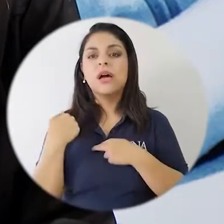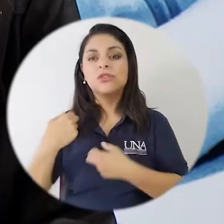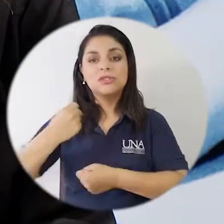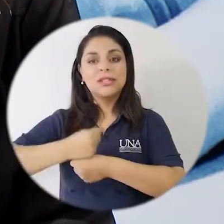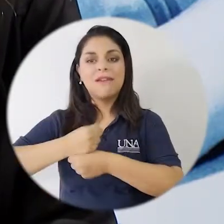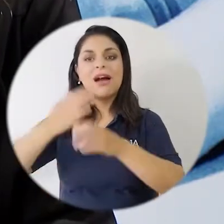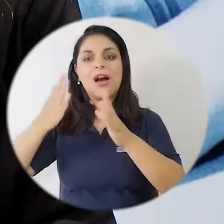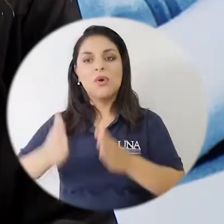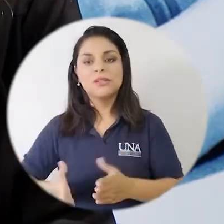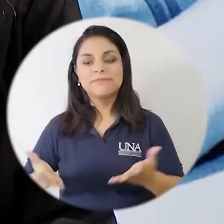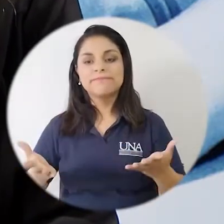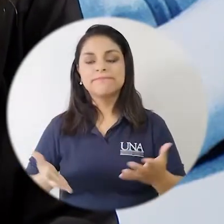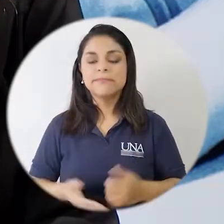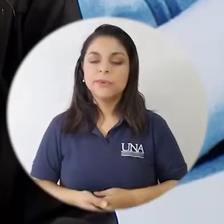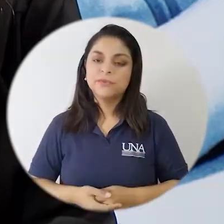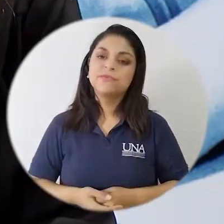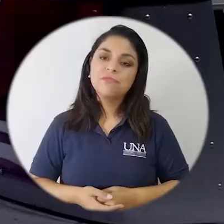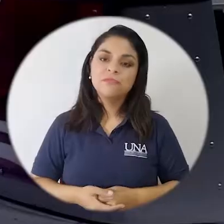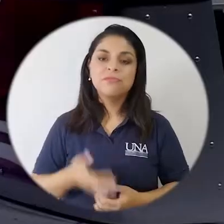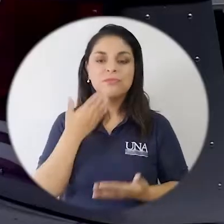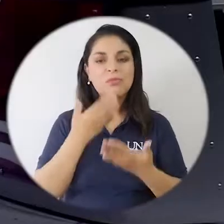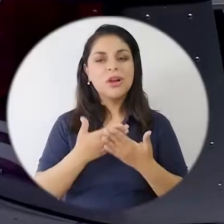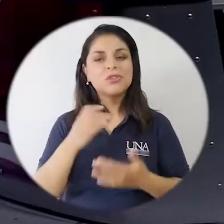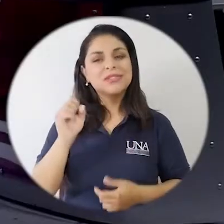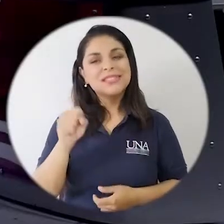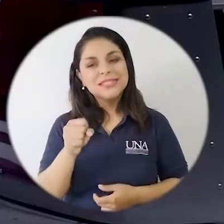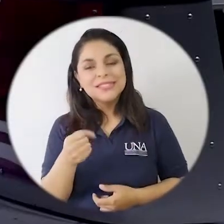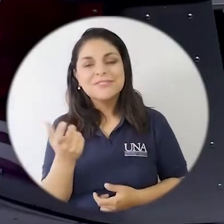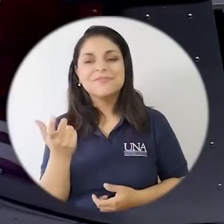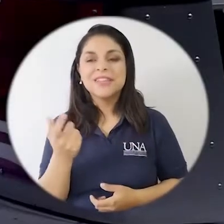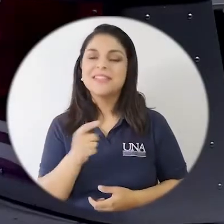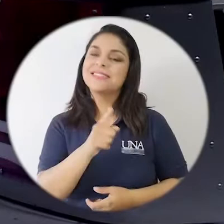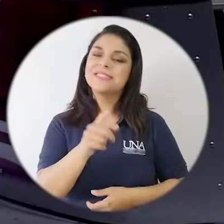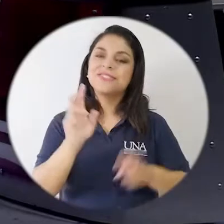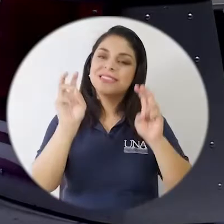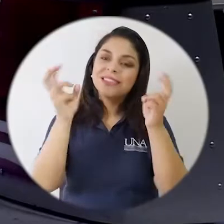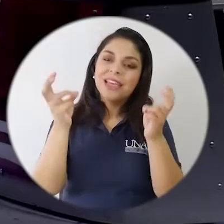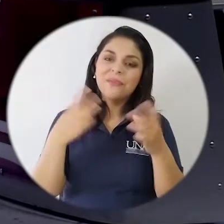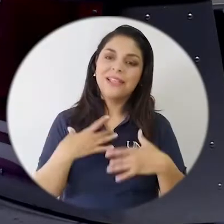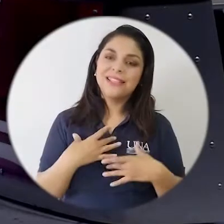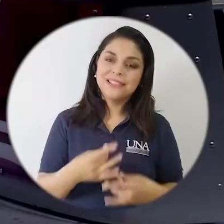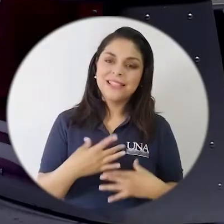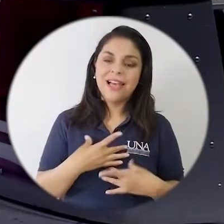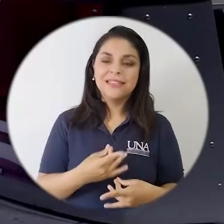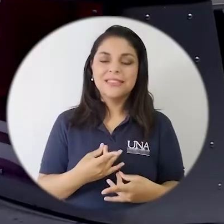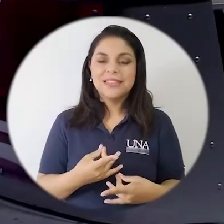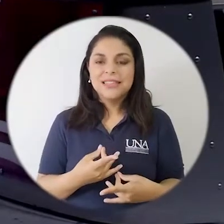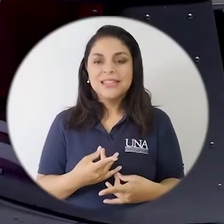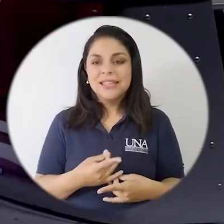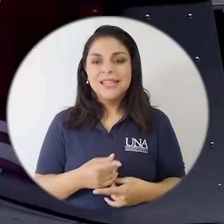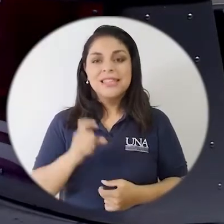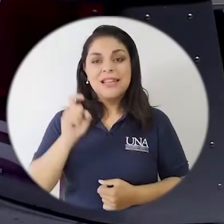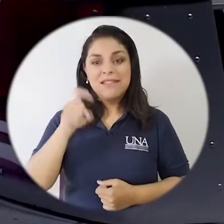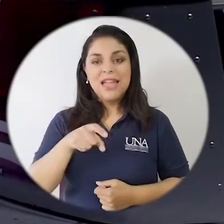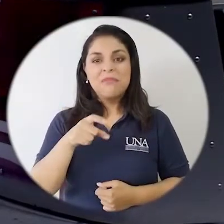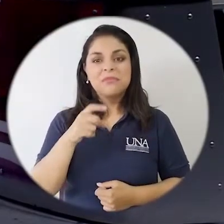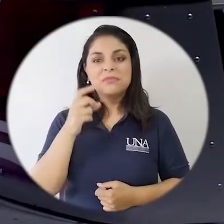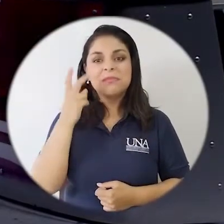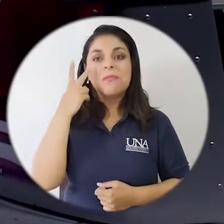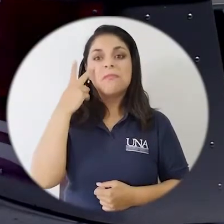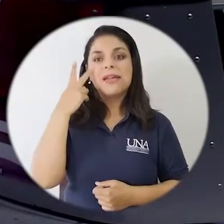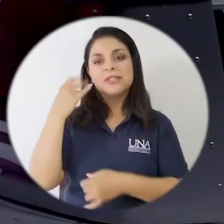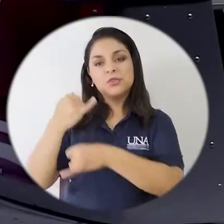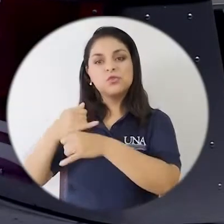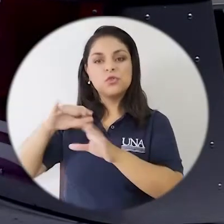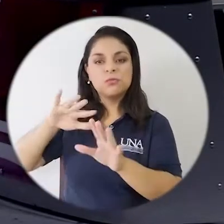muchos casos podría decirse así. Pero bueno, eso sería un tema interesante. De hecho, podría llevarlo en su momento, al menos a nivel de la institución, a nivel de la